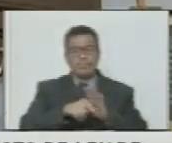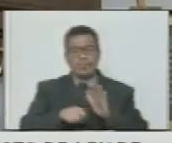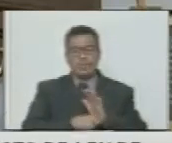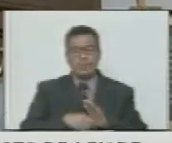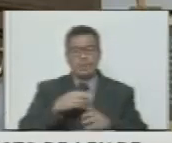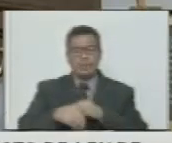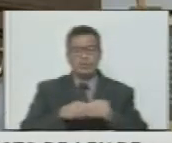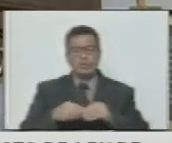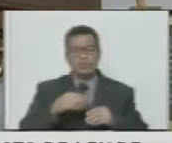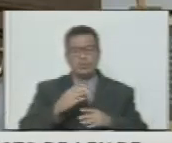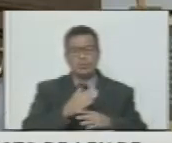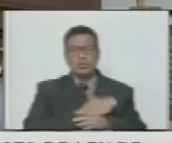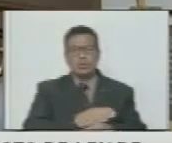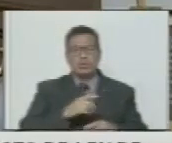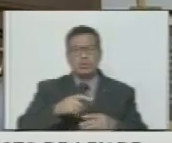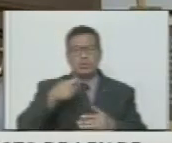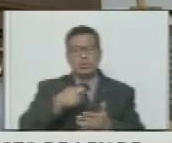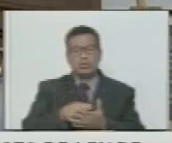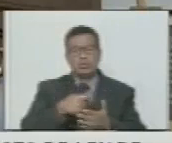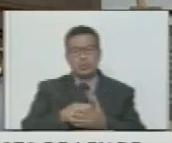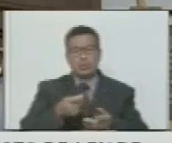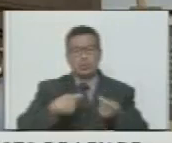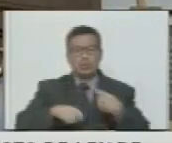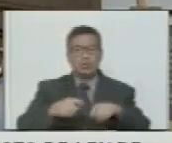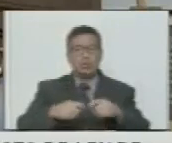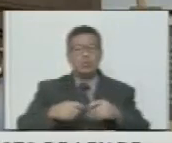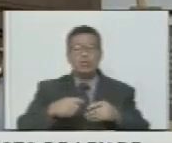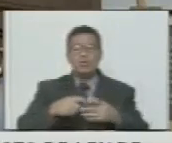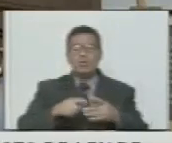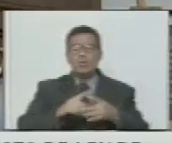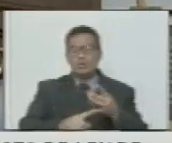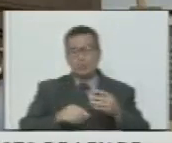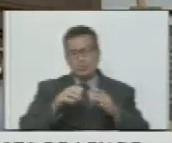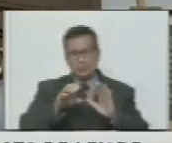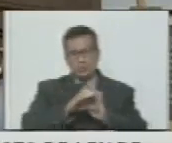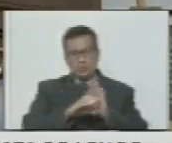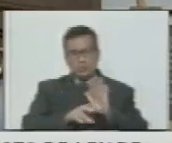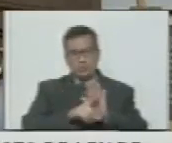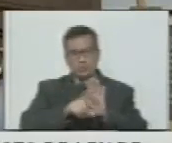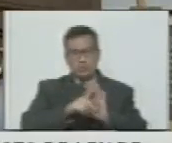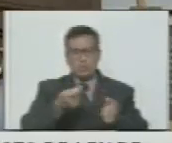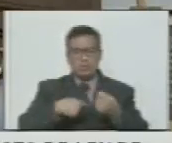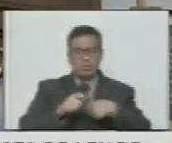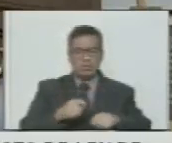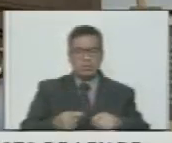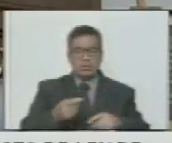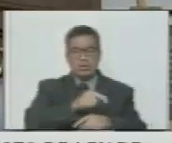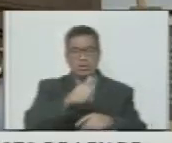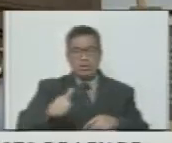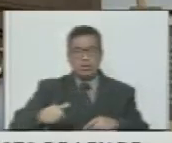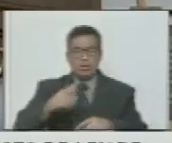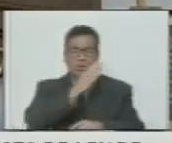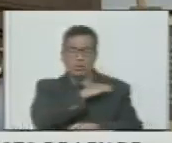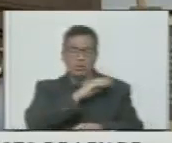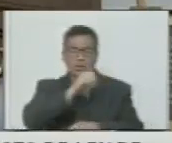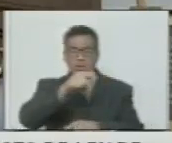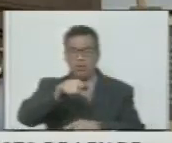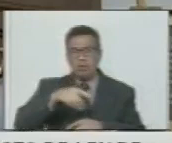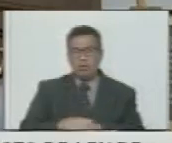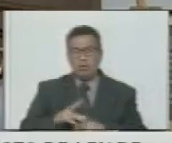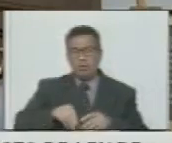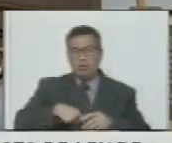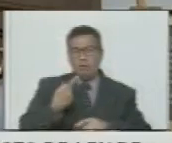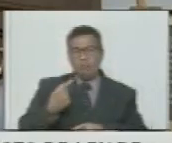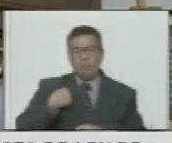estatus de conformidad con lo previsto en el Código de Comercio. 7. Los accionistas y los integrantes de la Junta